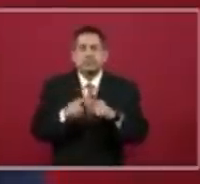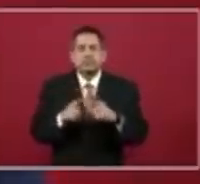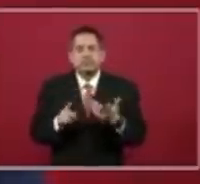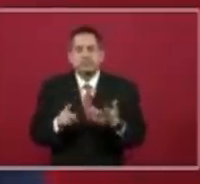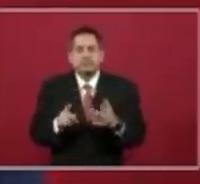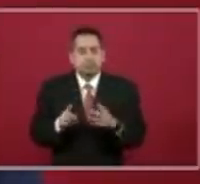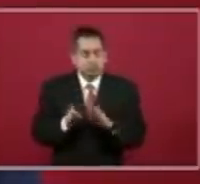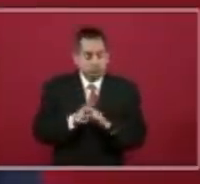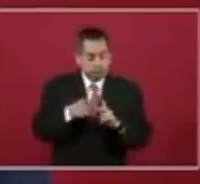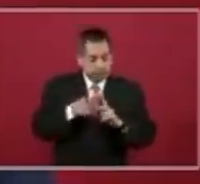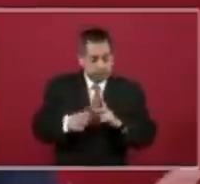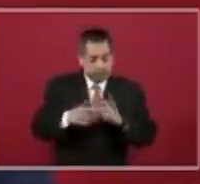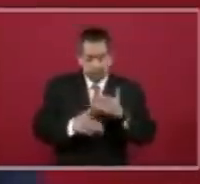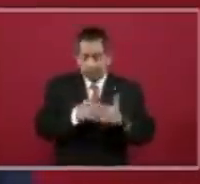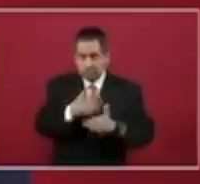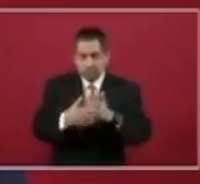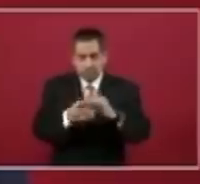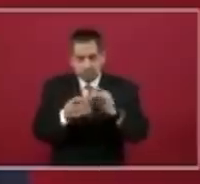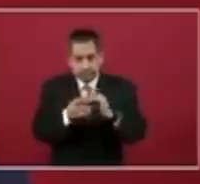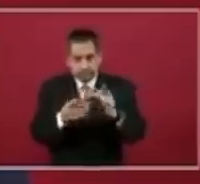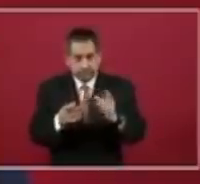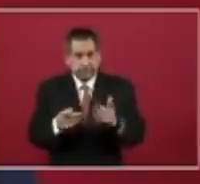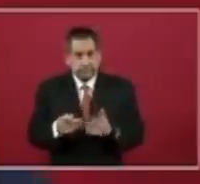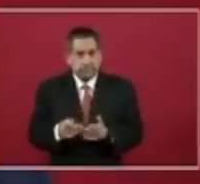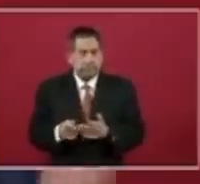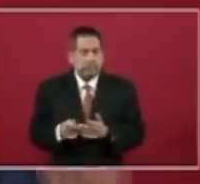cuando empiecen a producir,